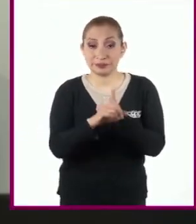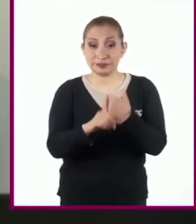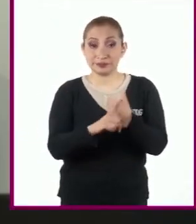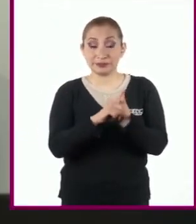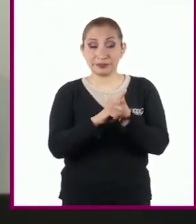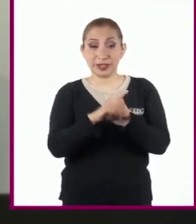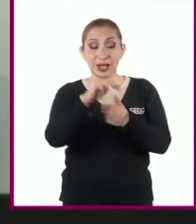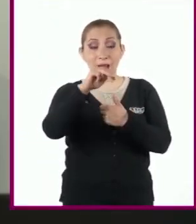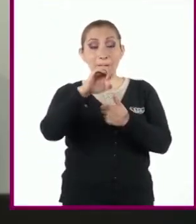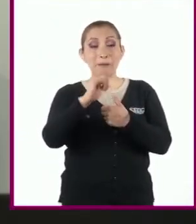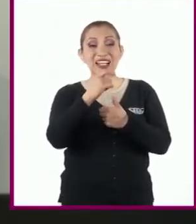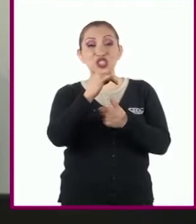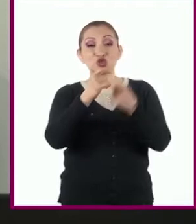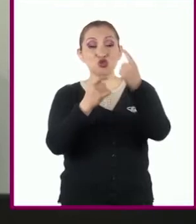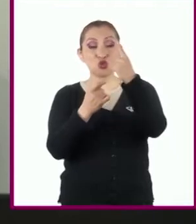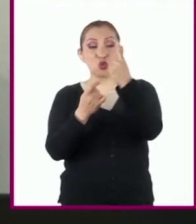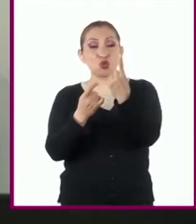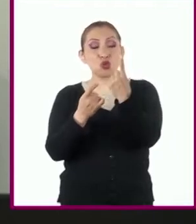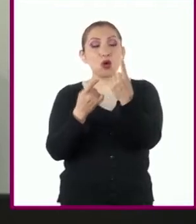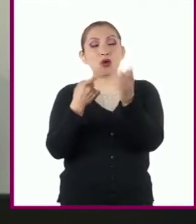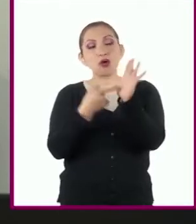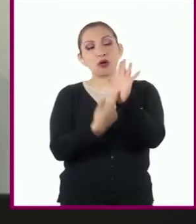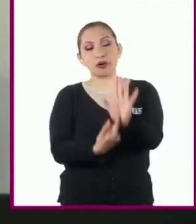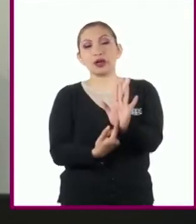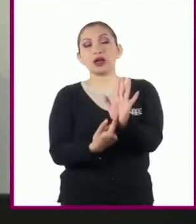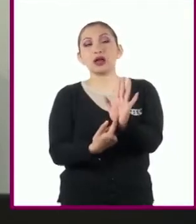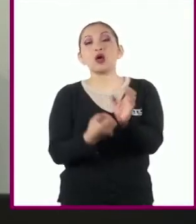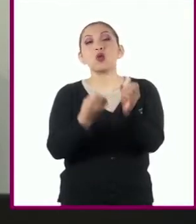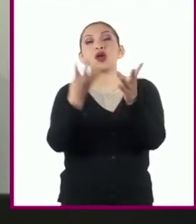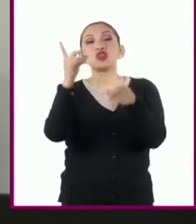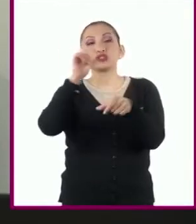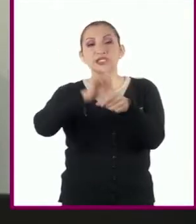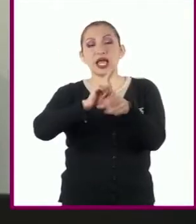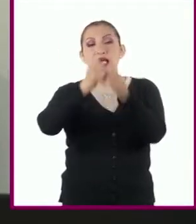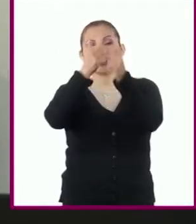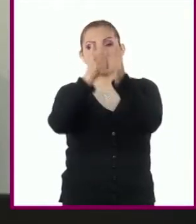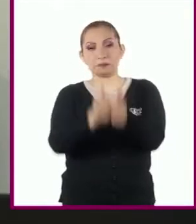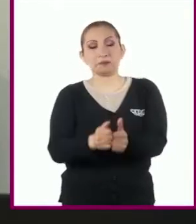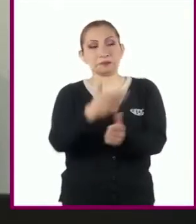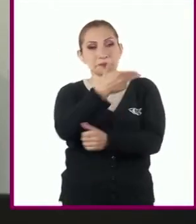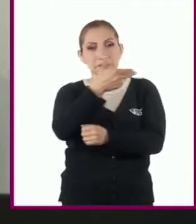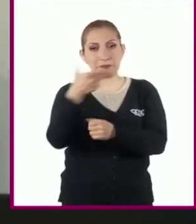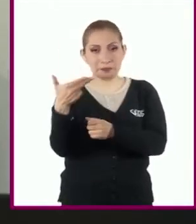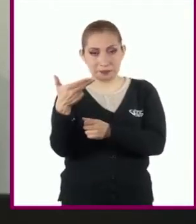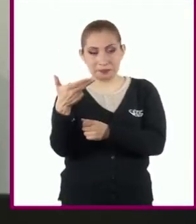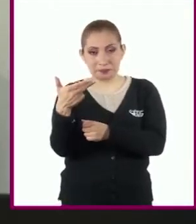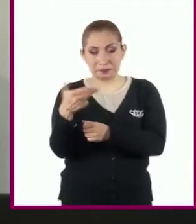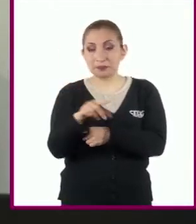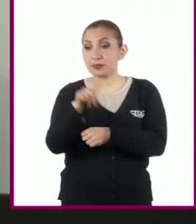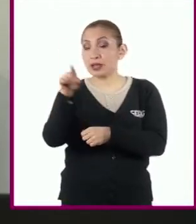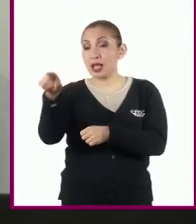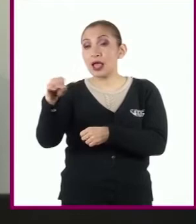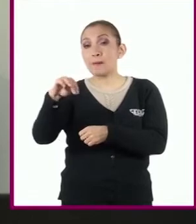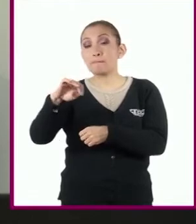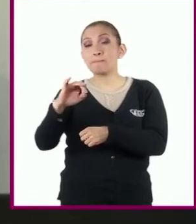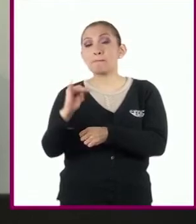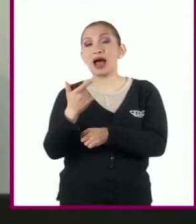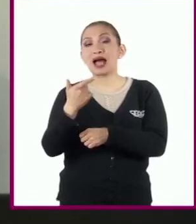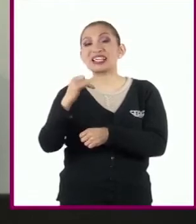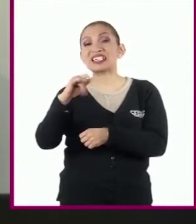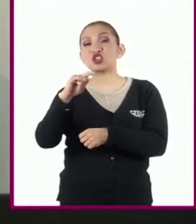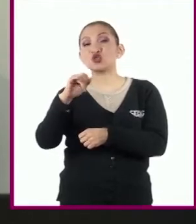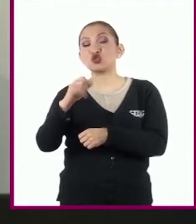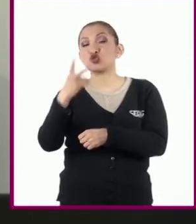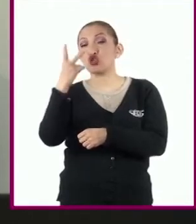la magnitud 1 es representada por la cantidad de días de hospedaje y la magnitud 2 por